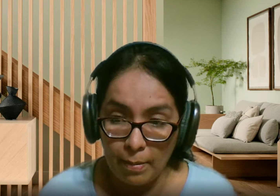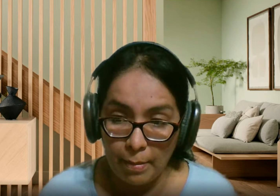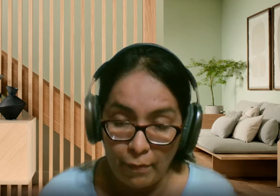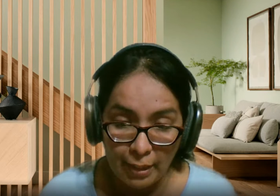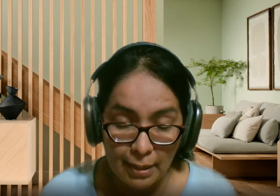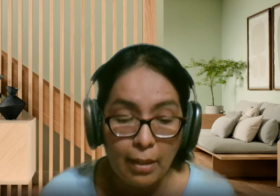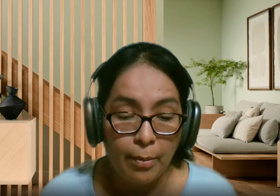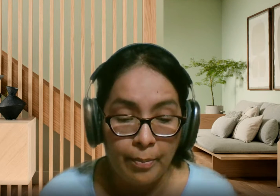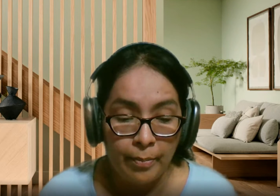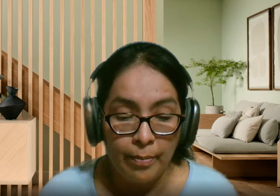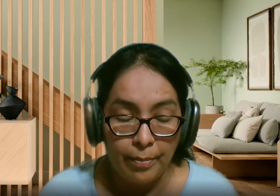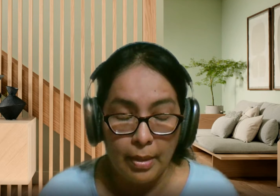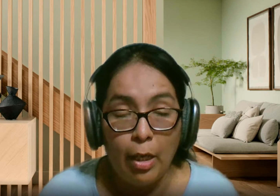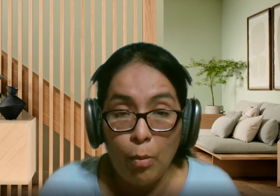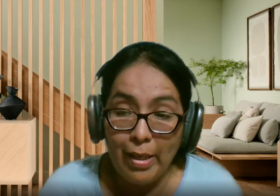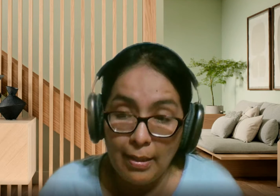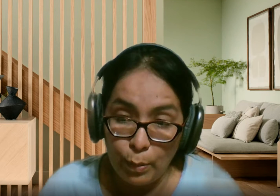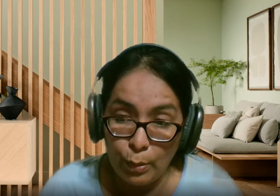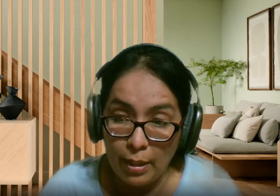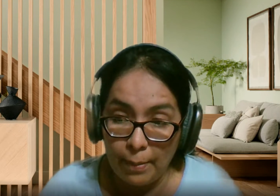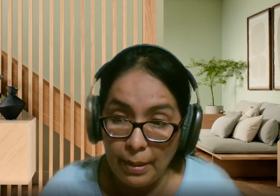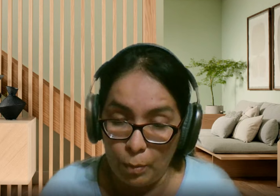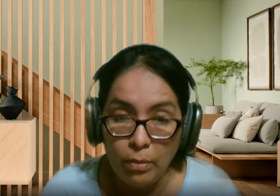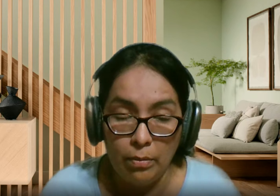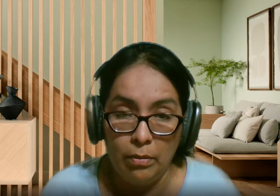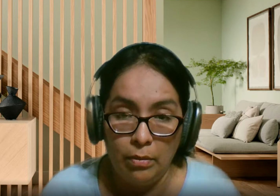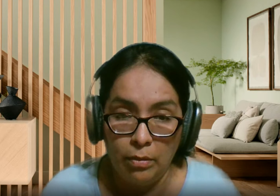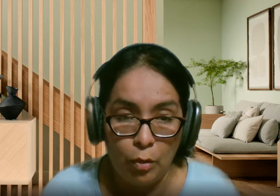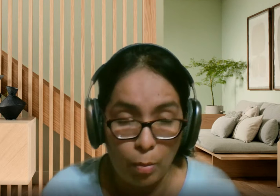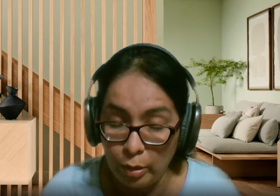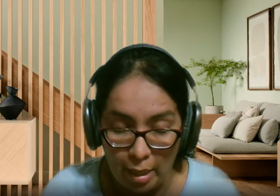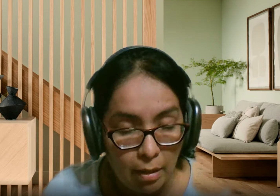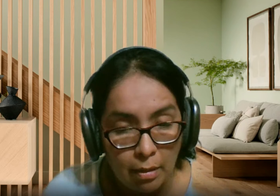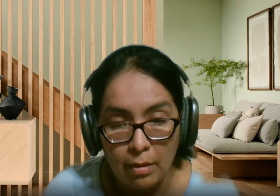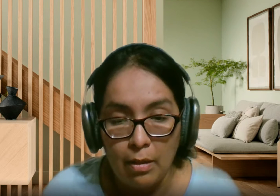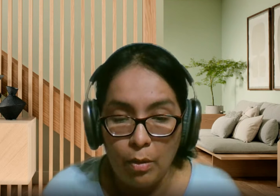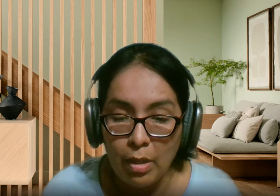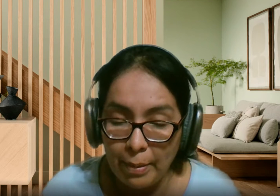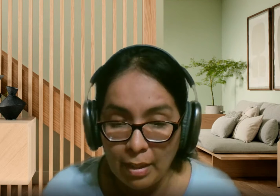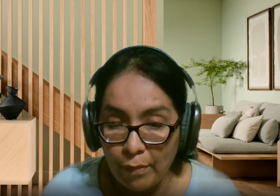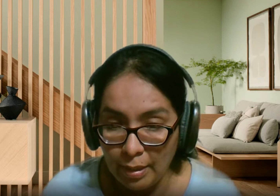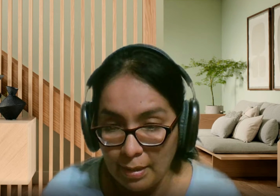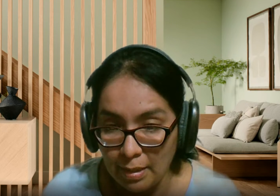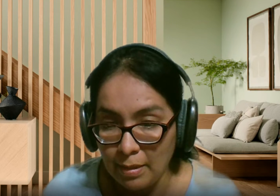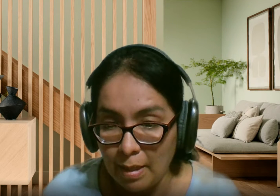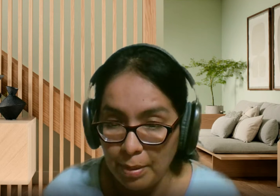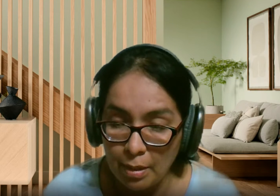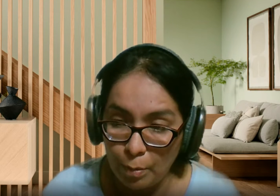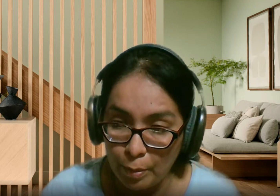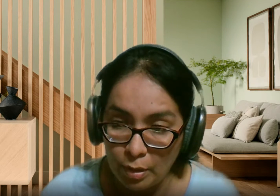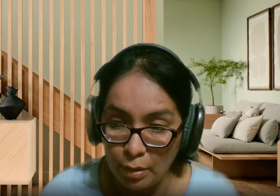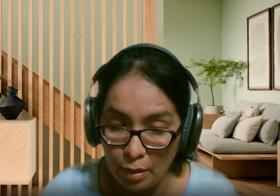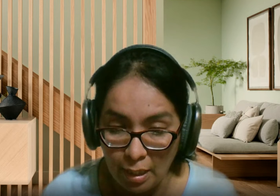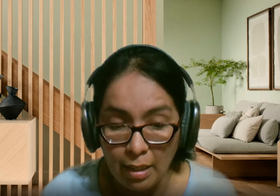Probablemente el bebé ha fallecido. Y como él es un ser vivo, como tal, una vez que falleces, empieza